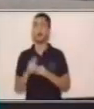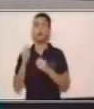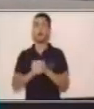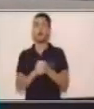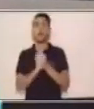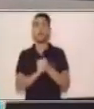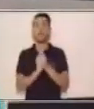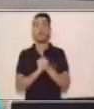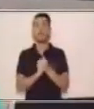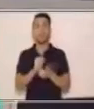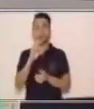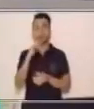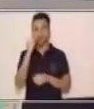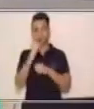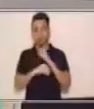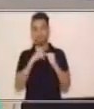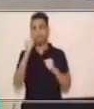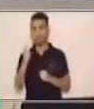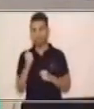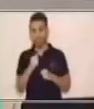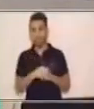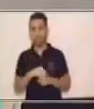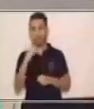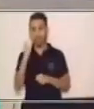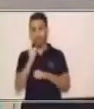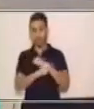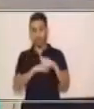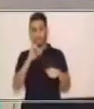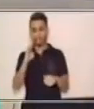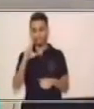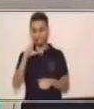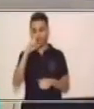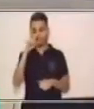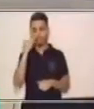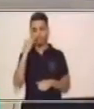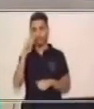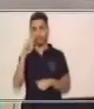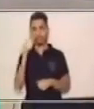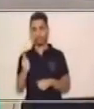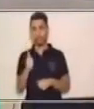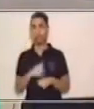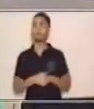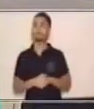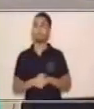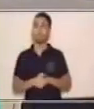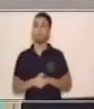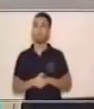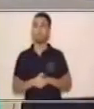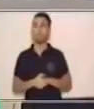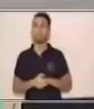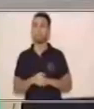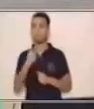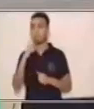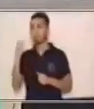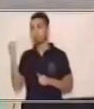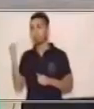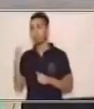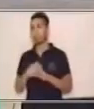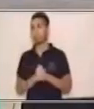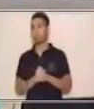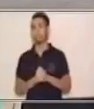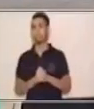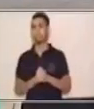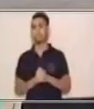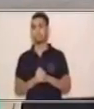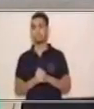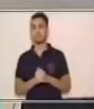rifa afectiva, ¿verdad? En la rifa afectiva, nosotros vamos a encontrar dentro,